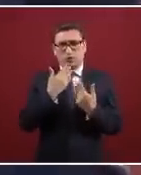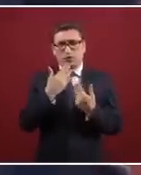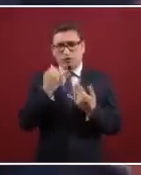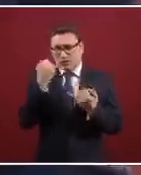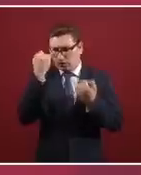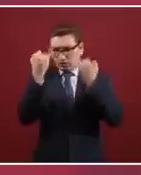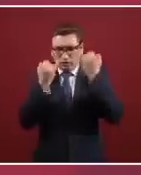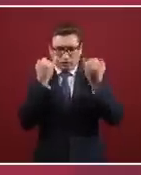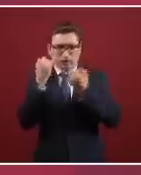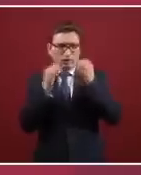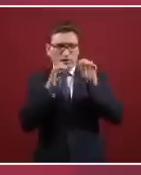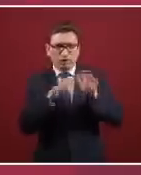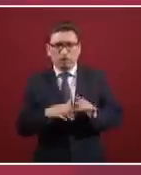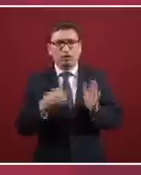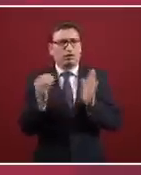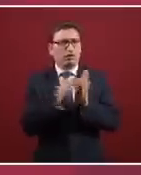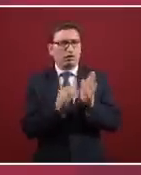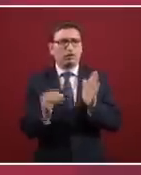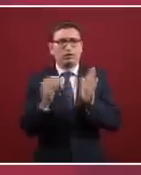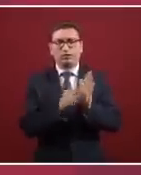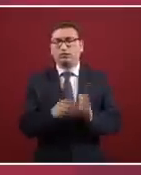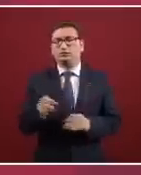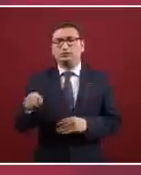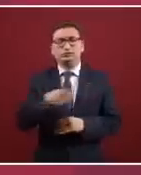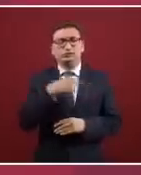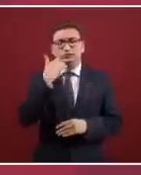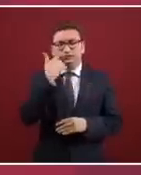estén nada más buscando